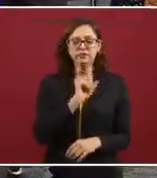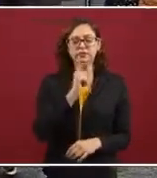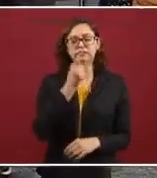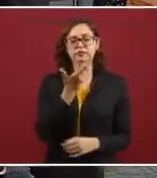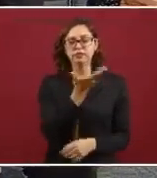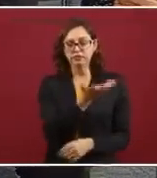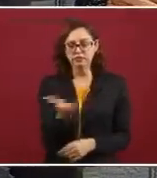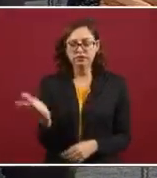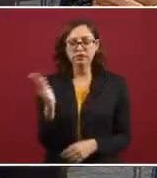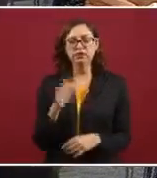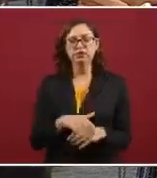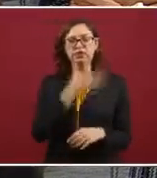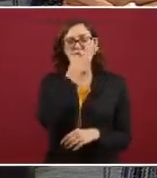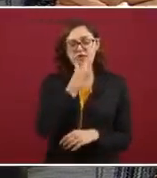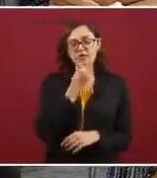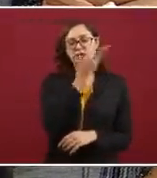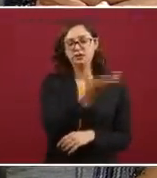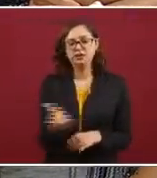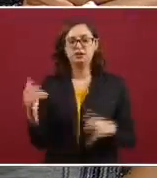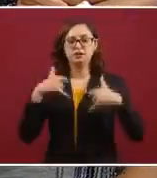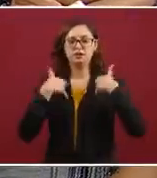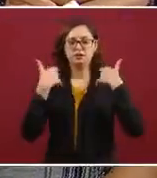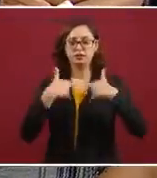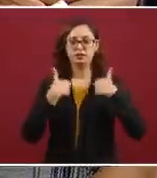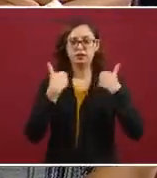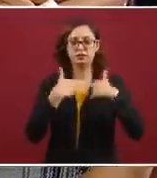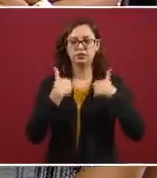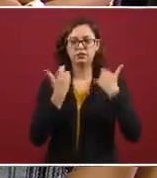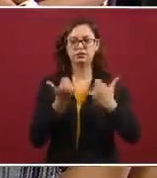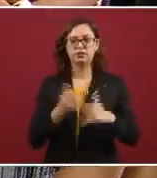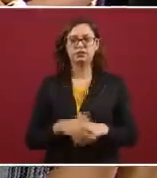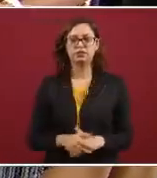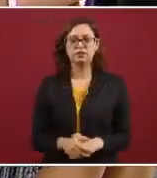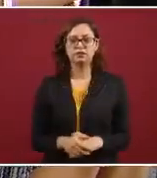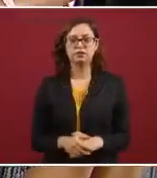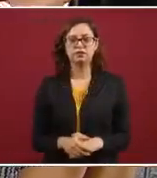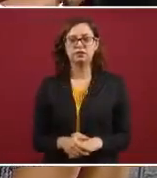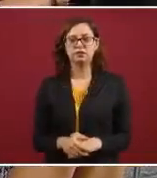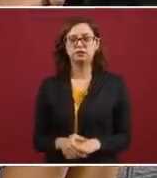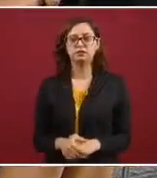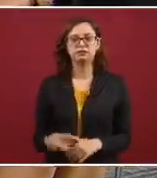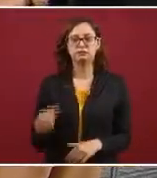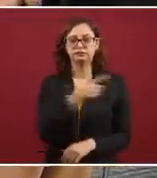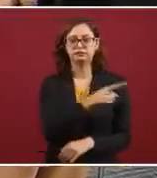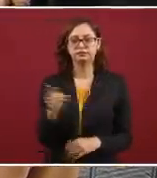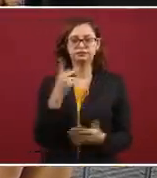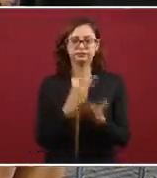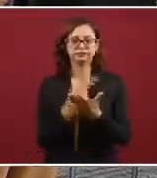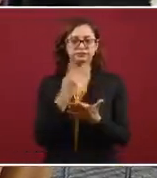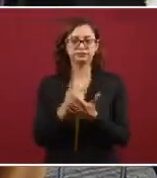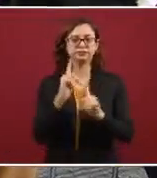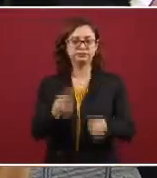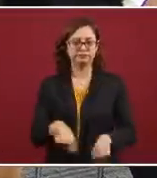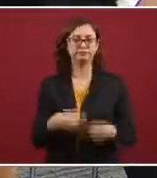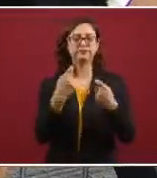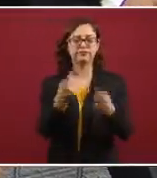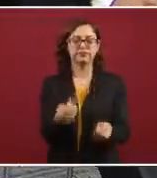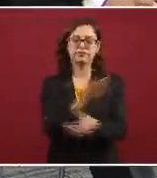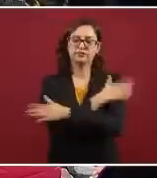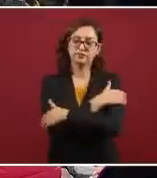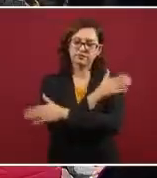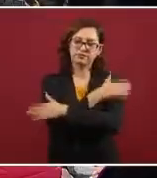los hombres, a los jóvenes que obtuvieron estos premios. Sí, un